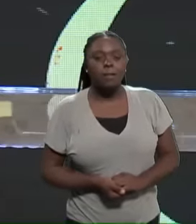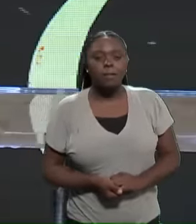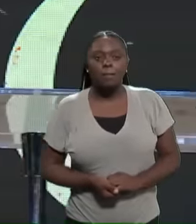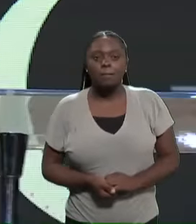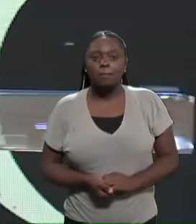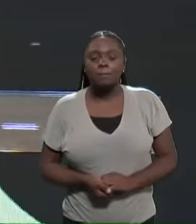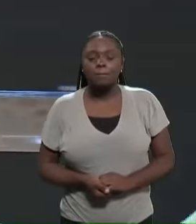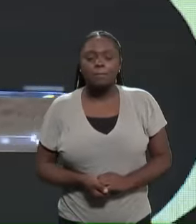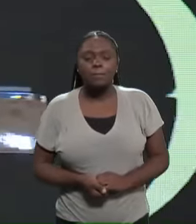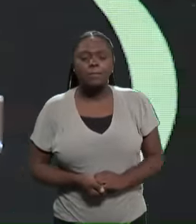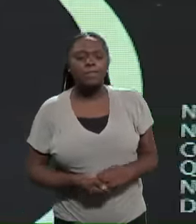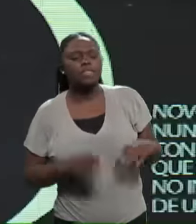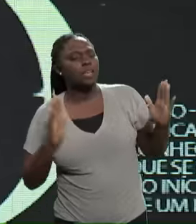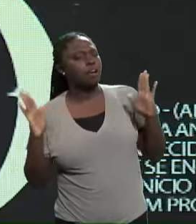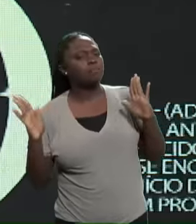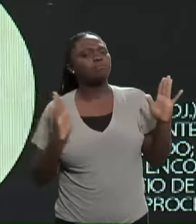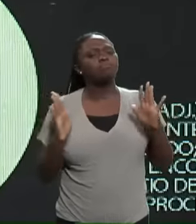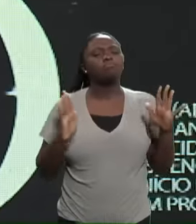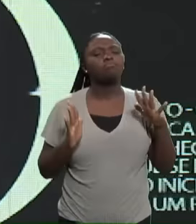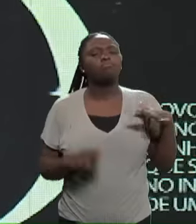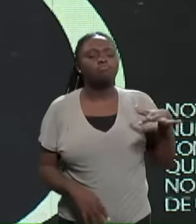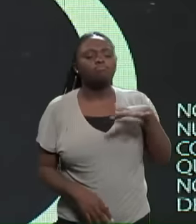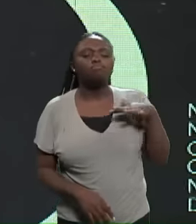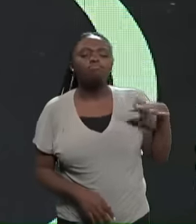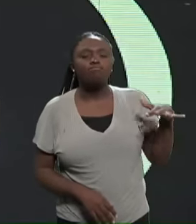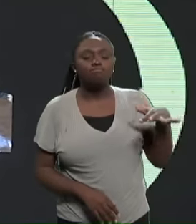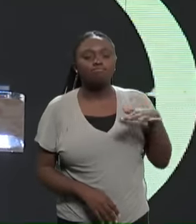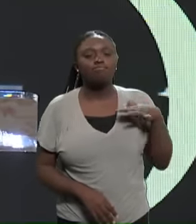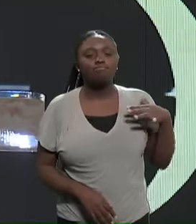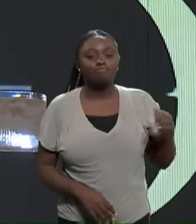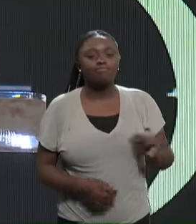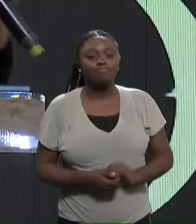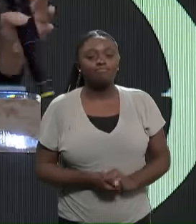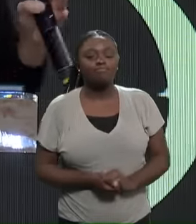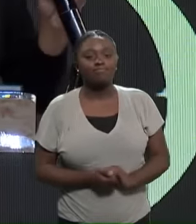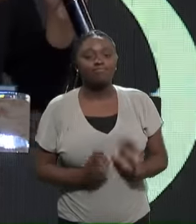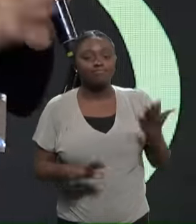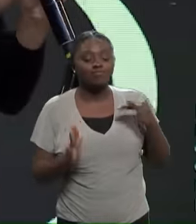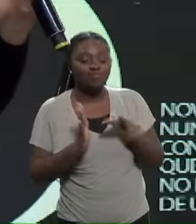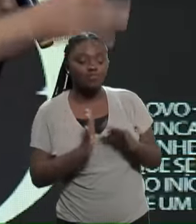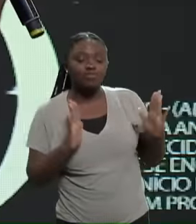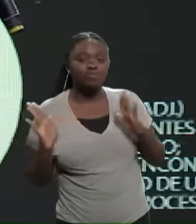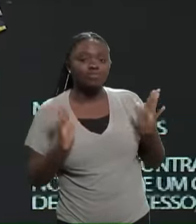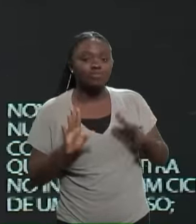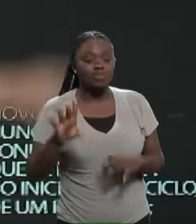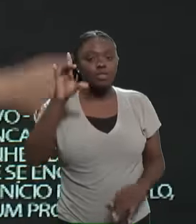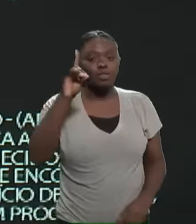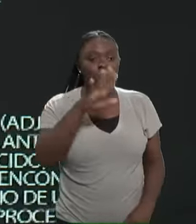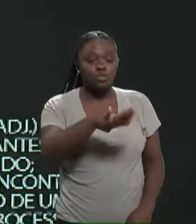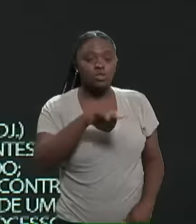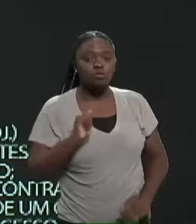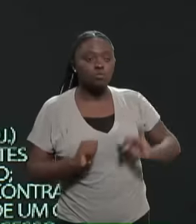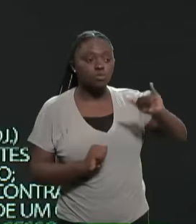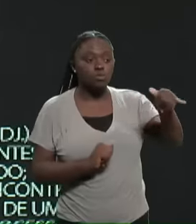En medio de esa circunstancia, en medio de esa situación, Dios levanta a